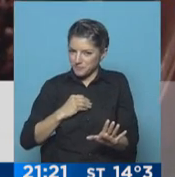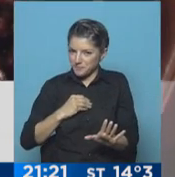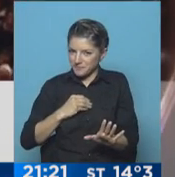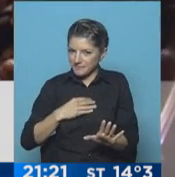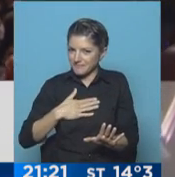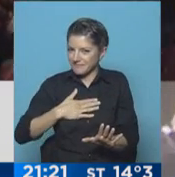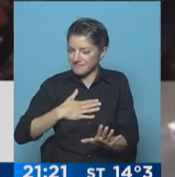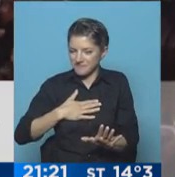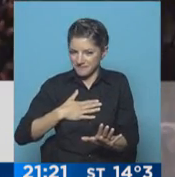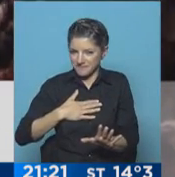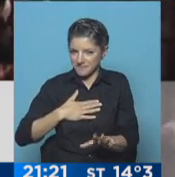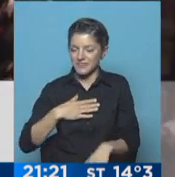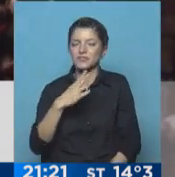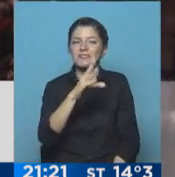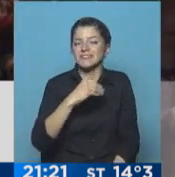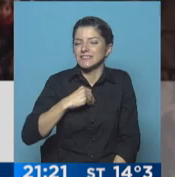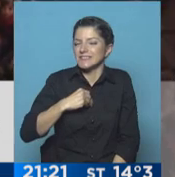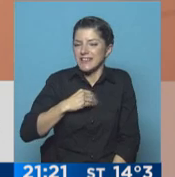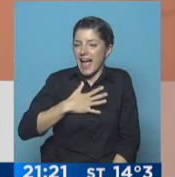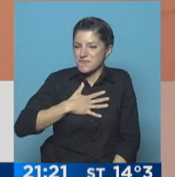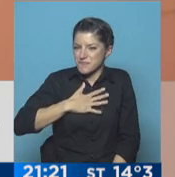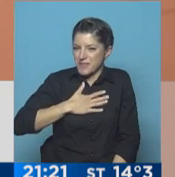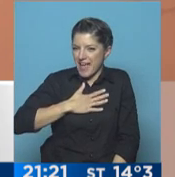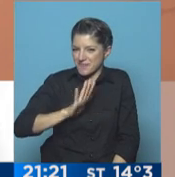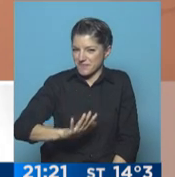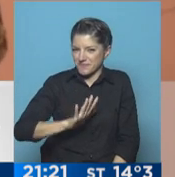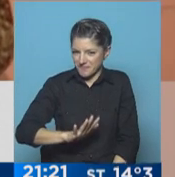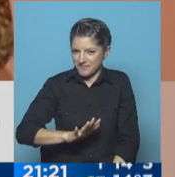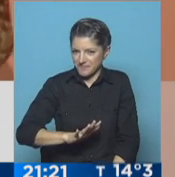acá. Lo llevo acá sobre mi corazón.